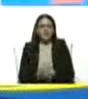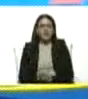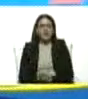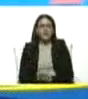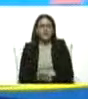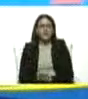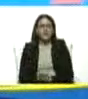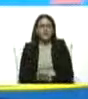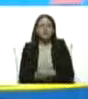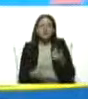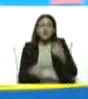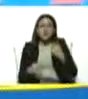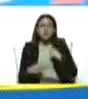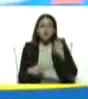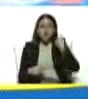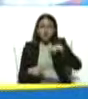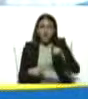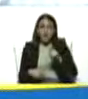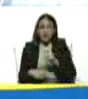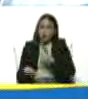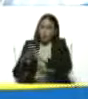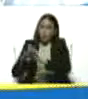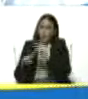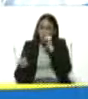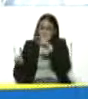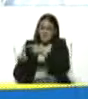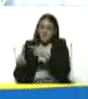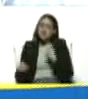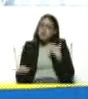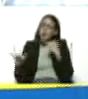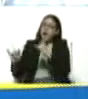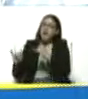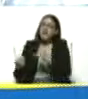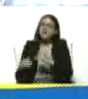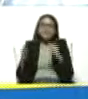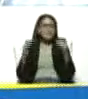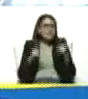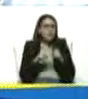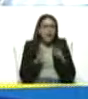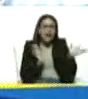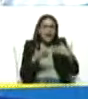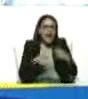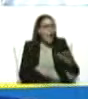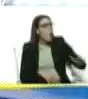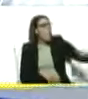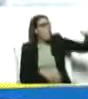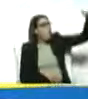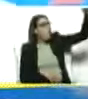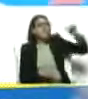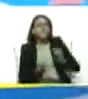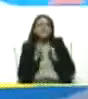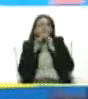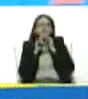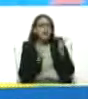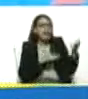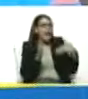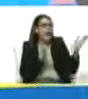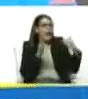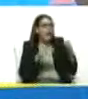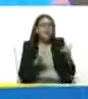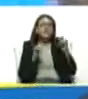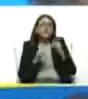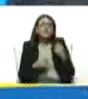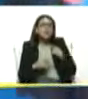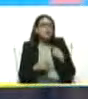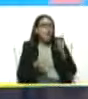Yo tengo, Reyes Reyes, cajas de libretas. Y a veces me meto y